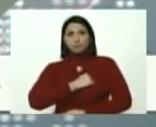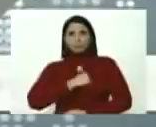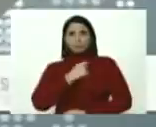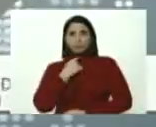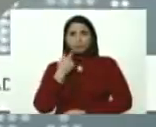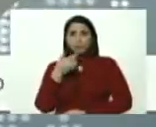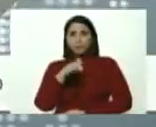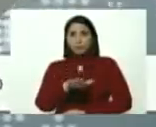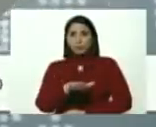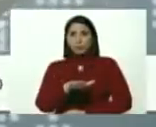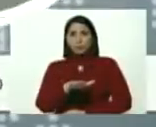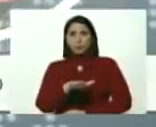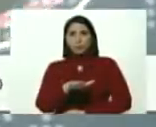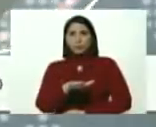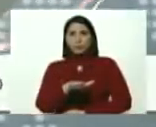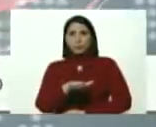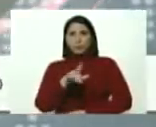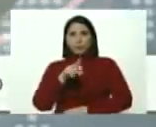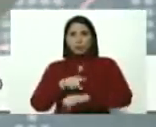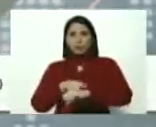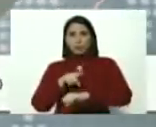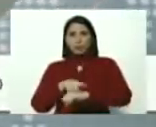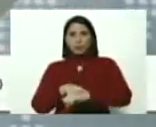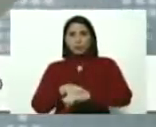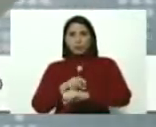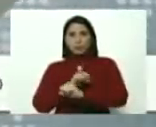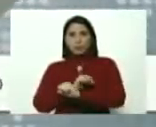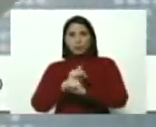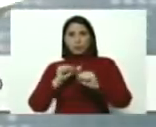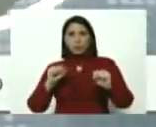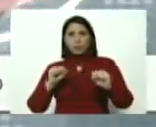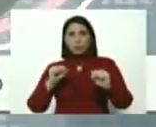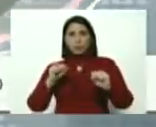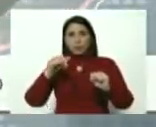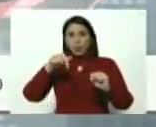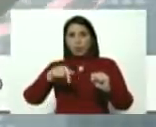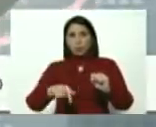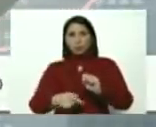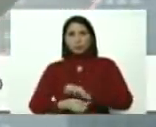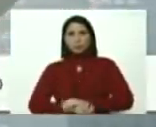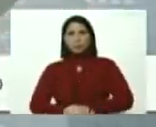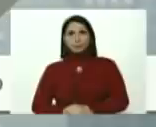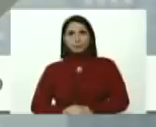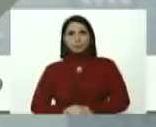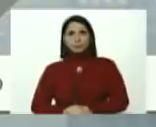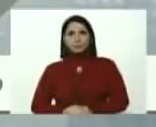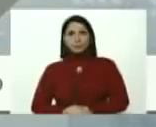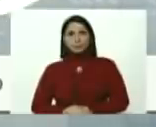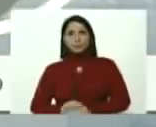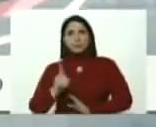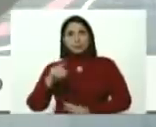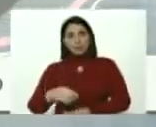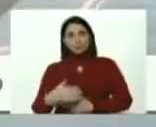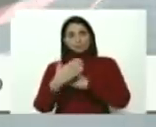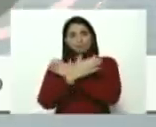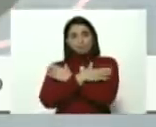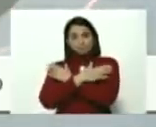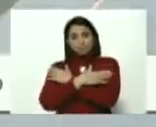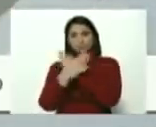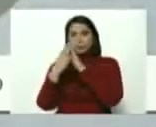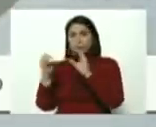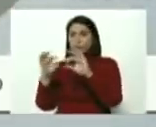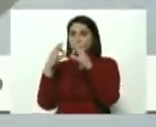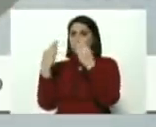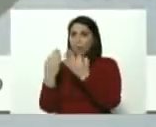falleció en horas de la mañana de hoy. Mandamos también un abrazo a todos